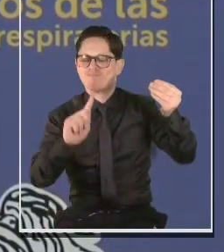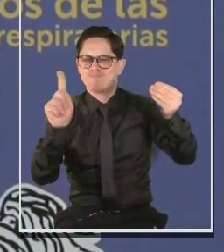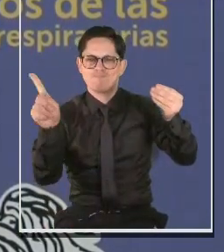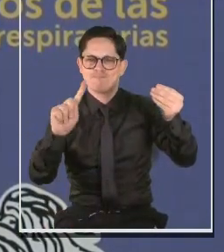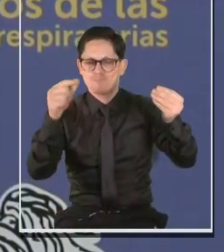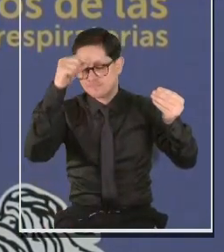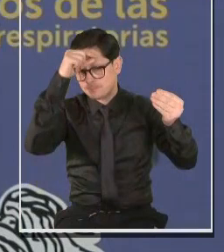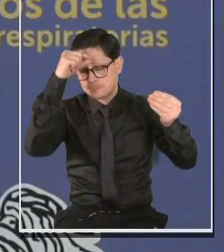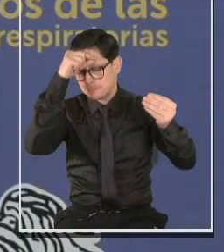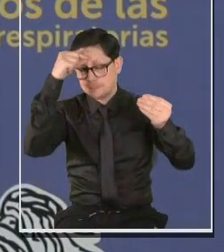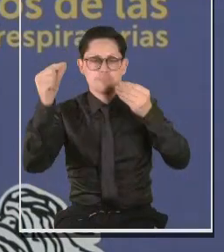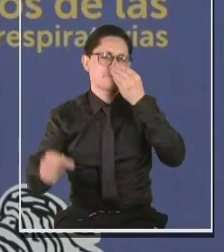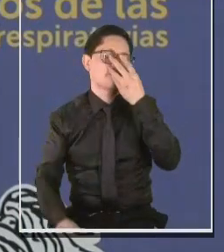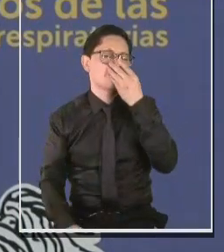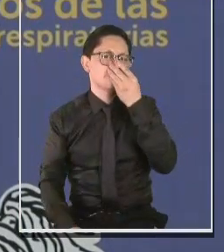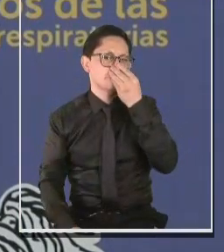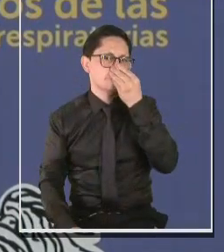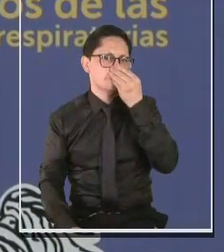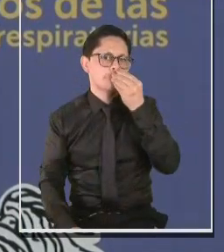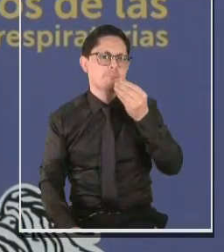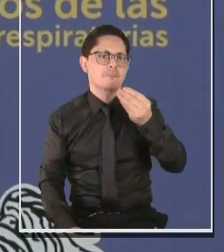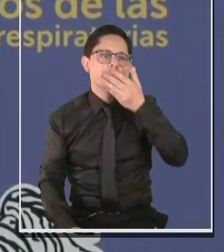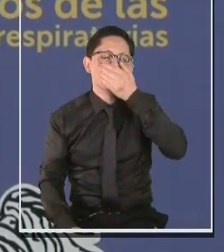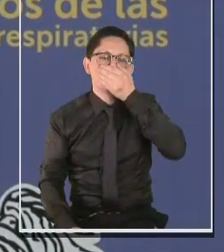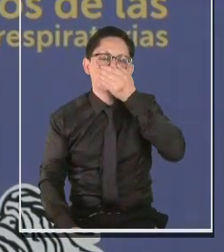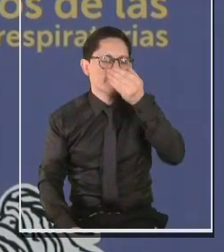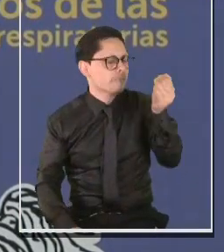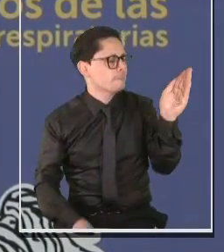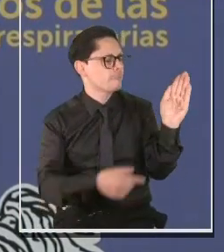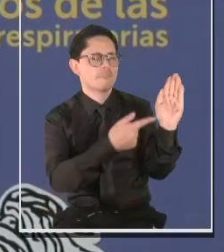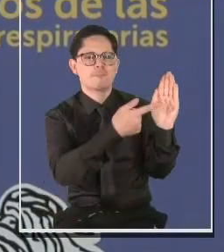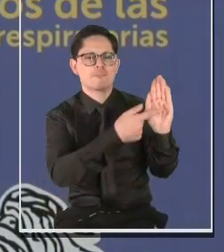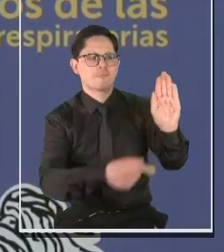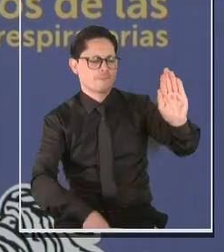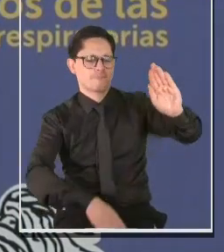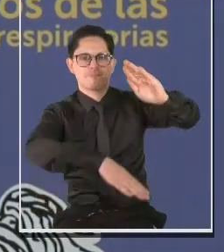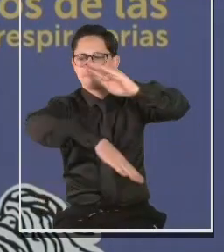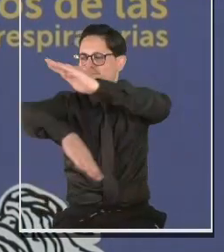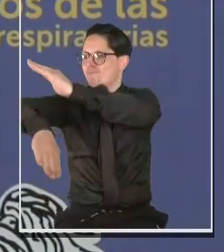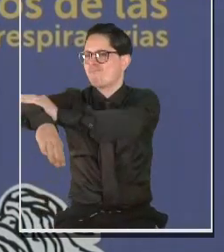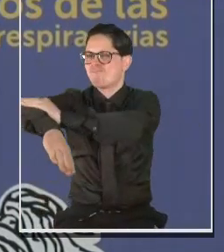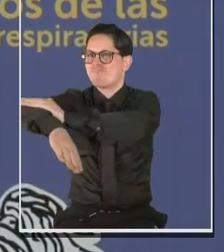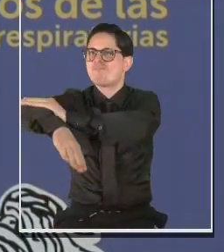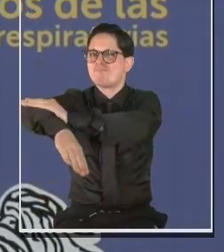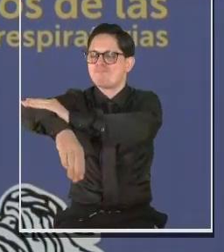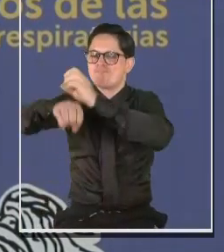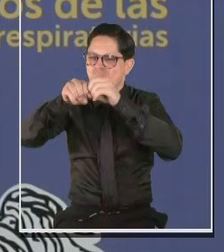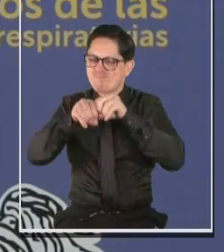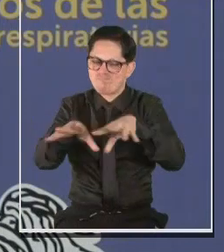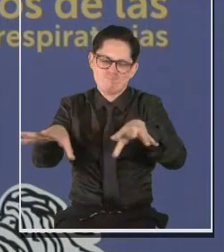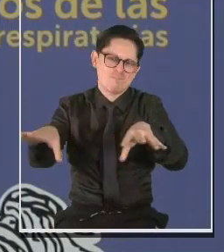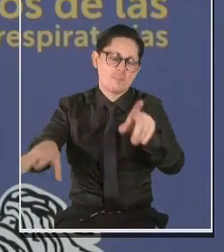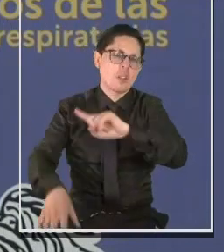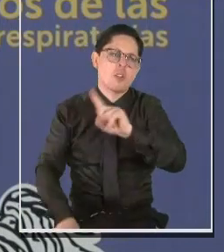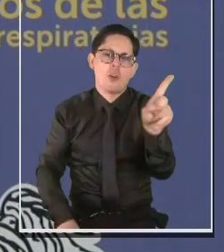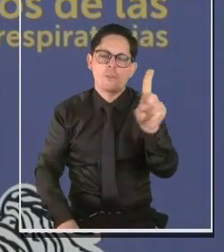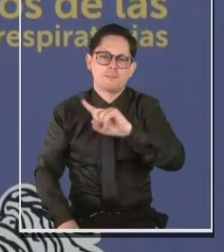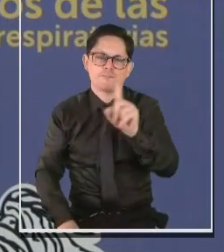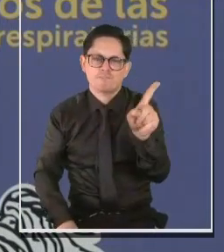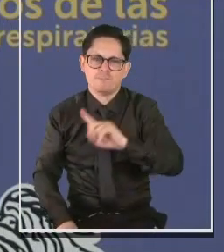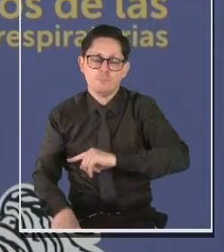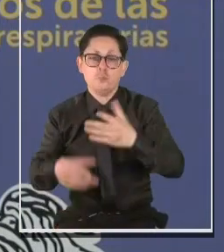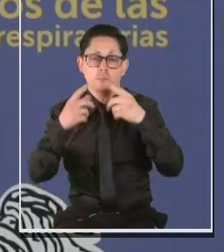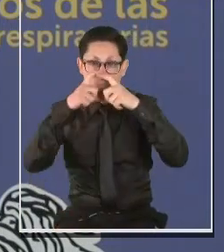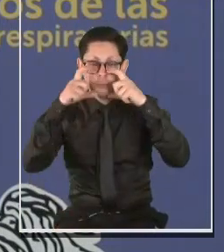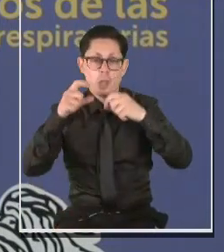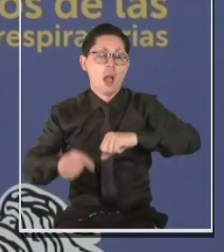está el el material de protección es donde se alojan las gotitas y el virus y si usted tiene